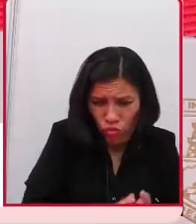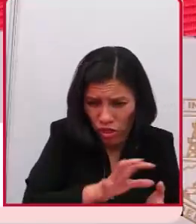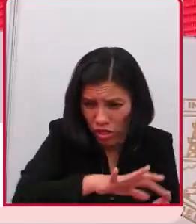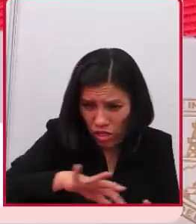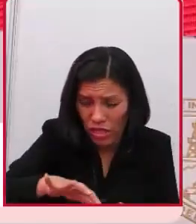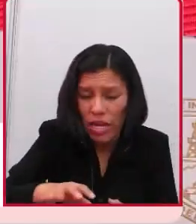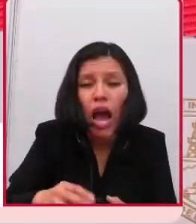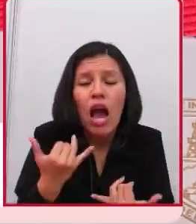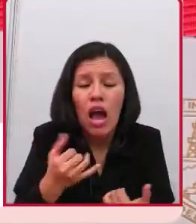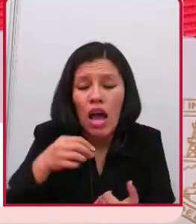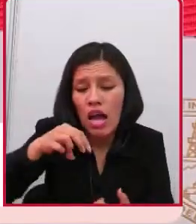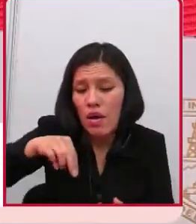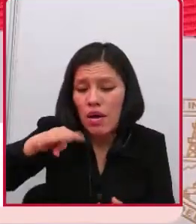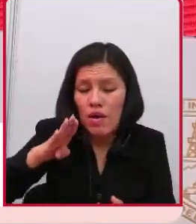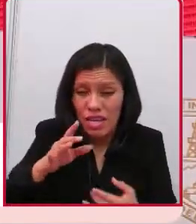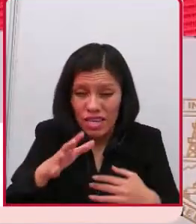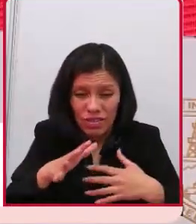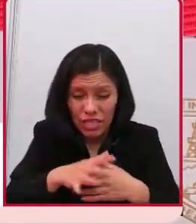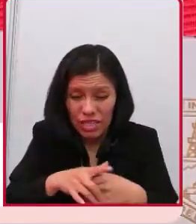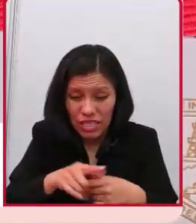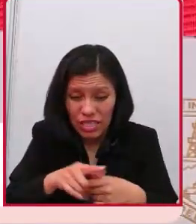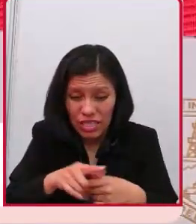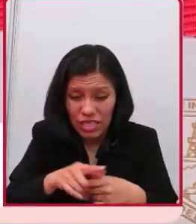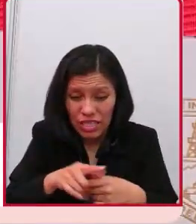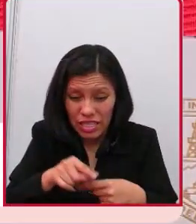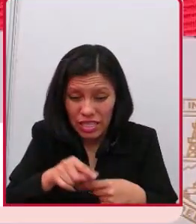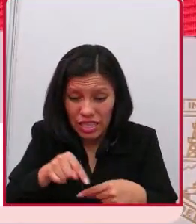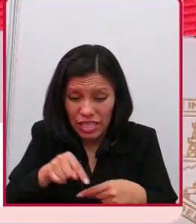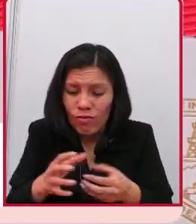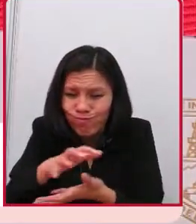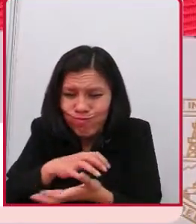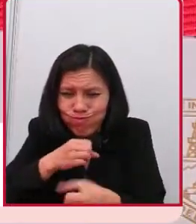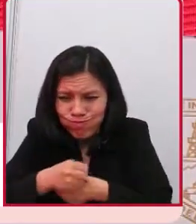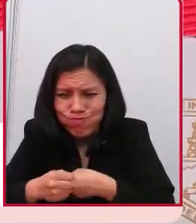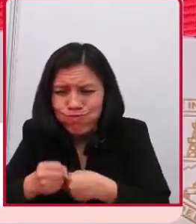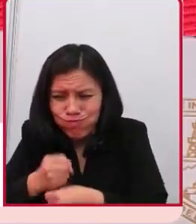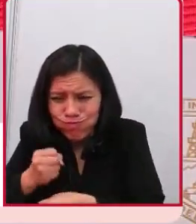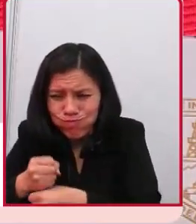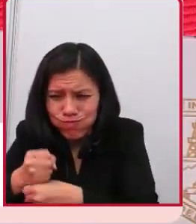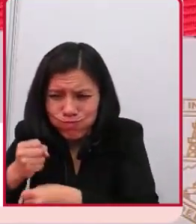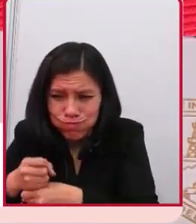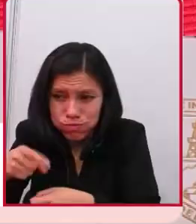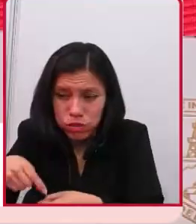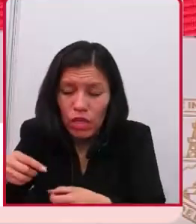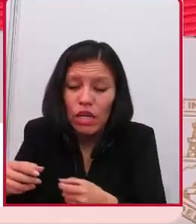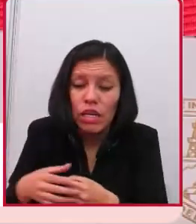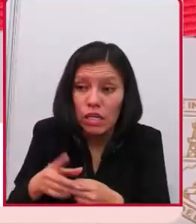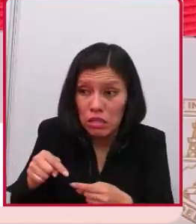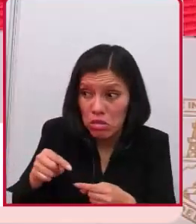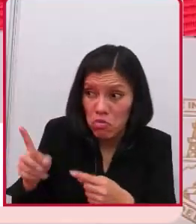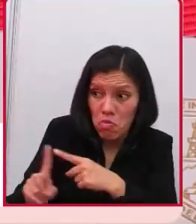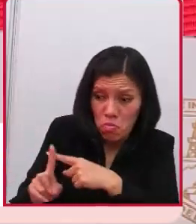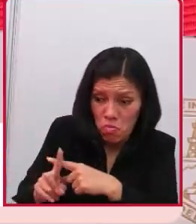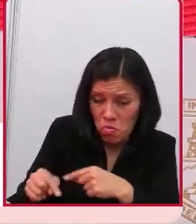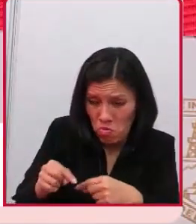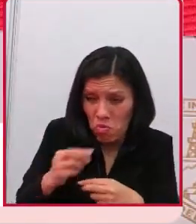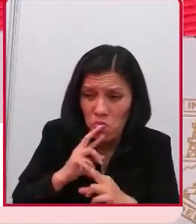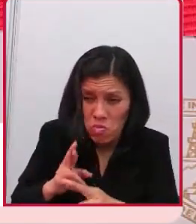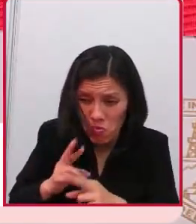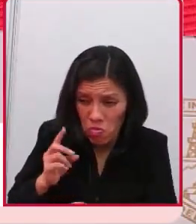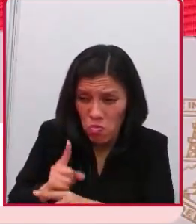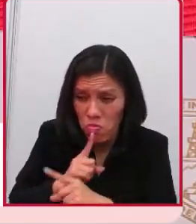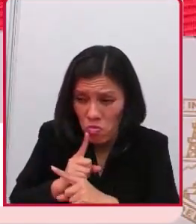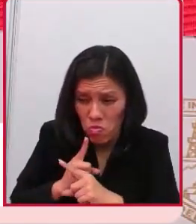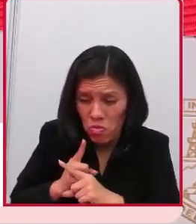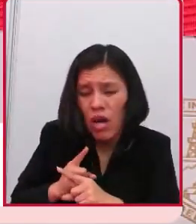bulk. Y lo procesamos con el circuito convencional. Si vemos que la respuesta es positiva, continuamos. Pero si vemos el